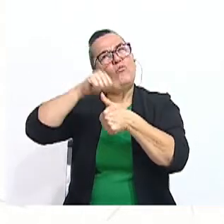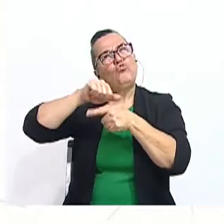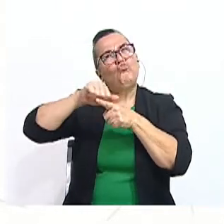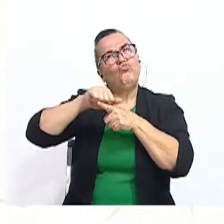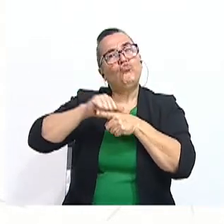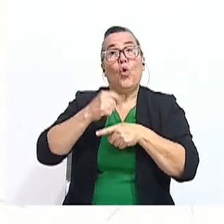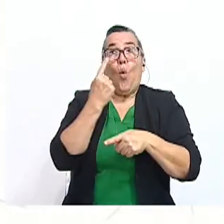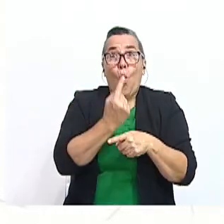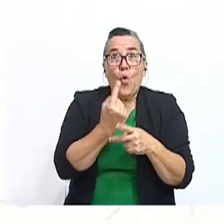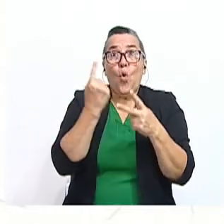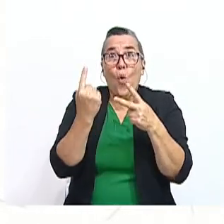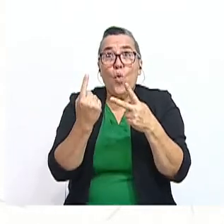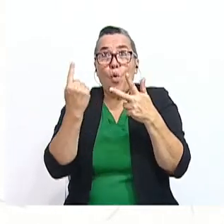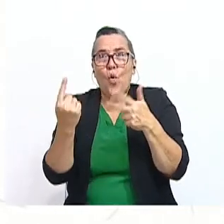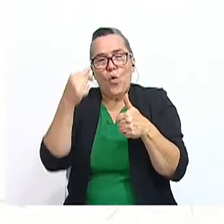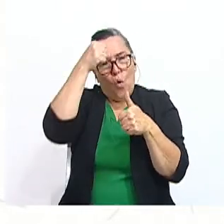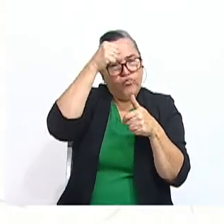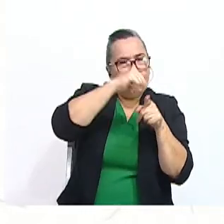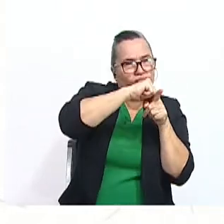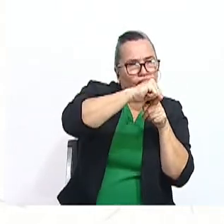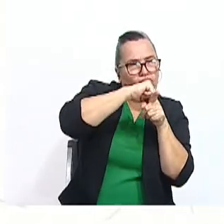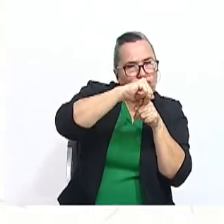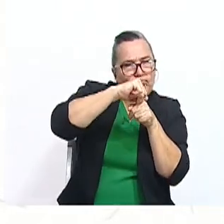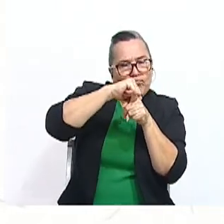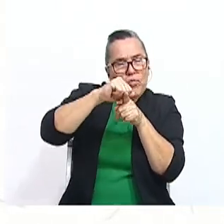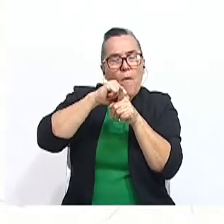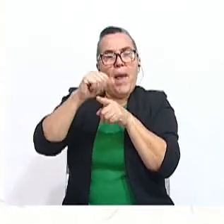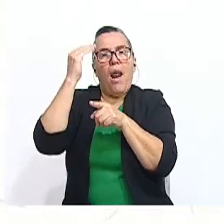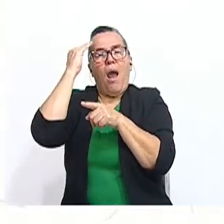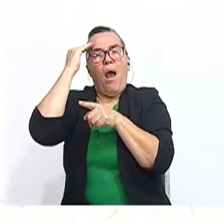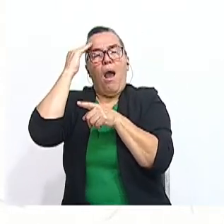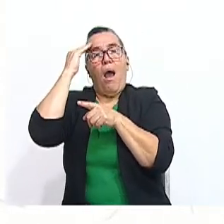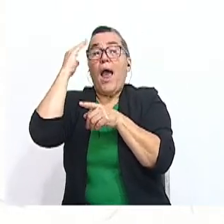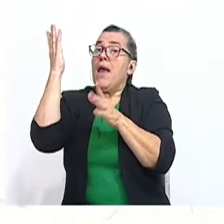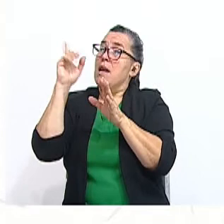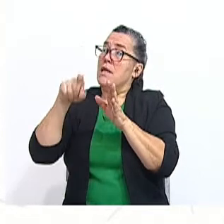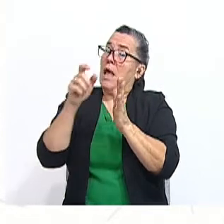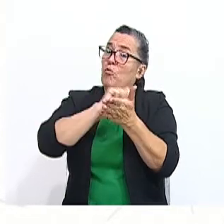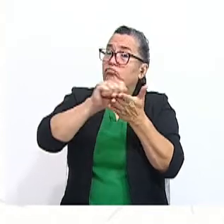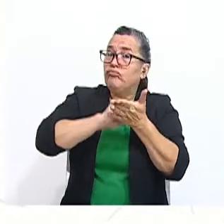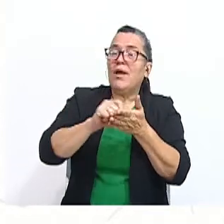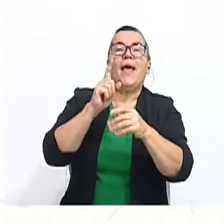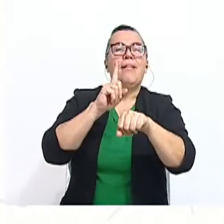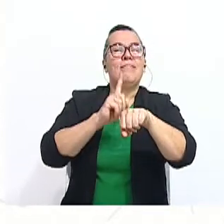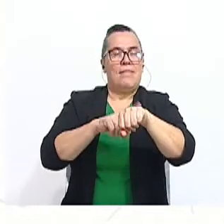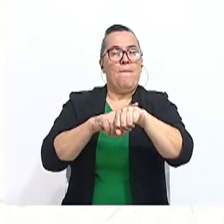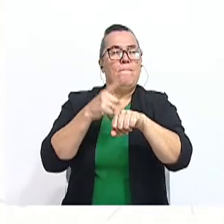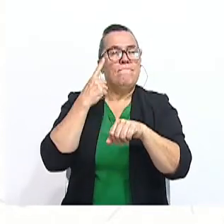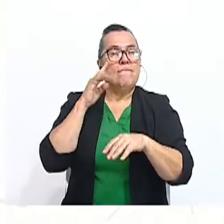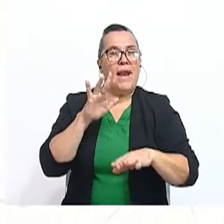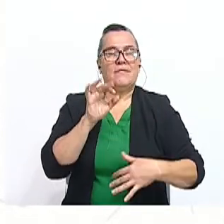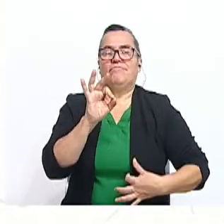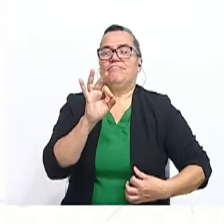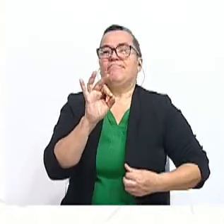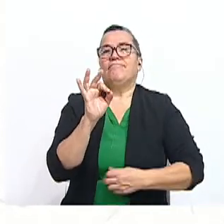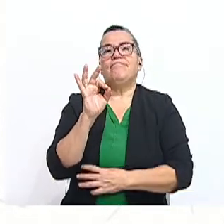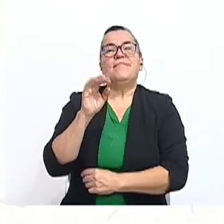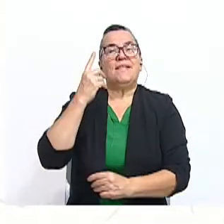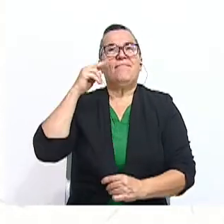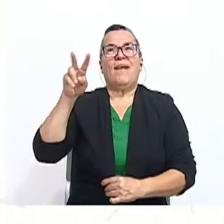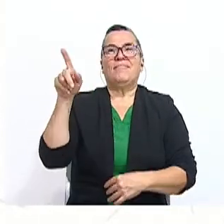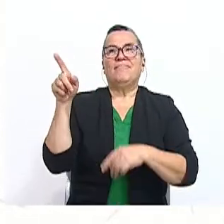por uno, ¿de acuerdo? Para que nos quede mejor. Y si debemos de hacer alguna anotación, tengamos el tiempo. ¿Les parece? Bueno,